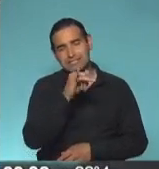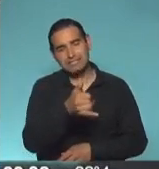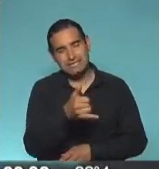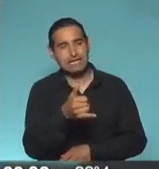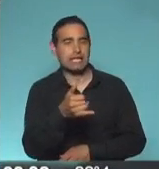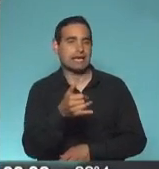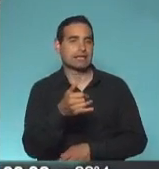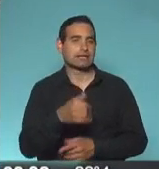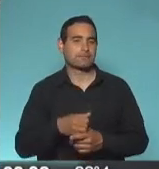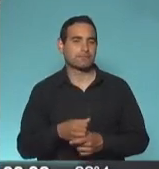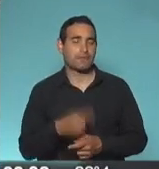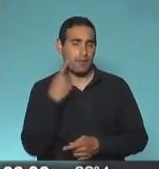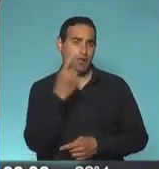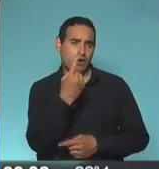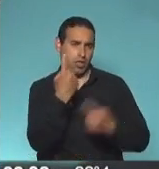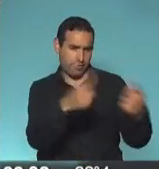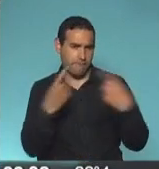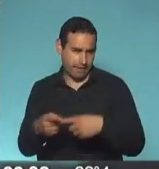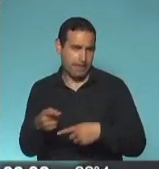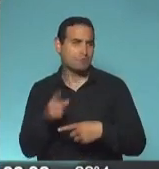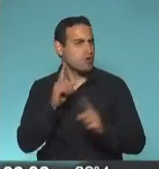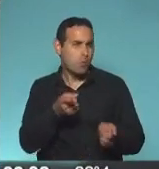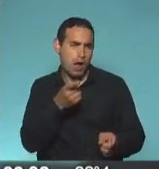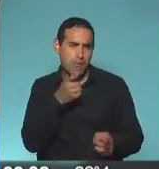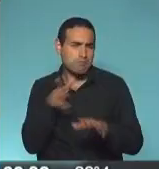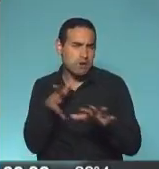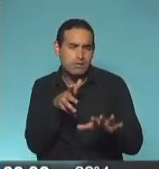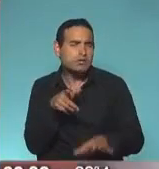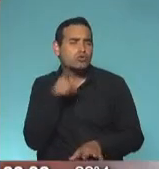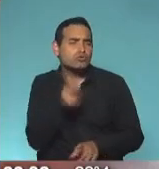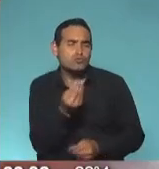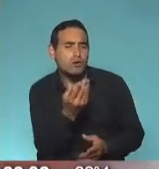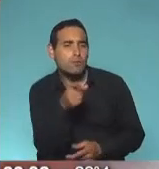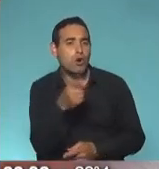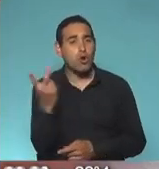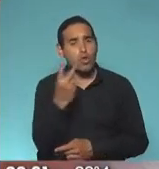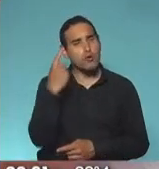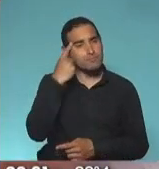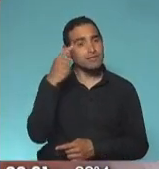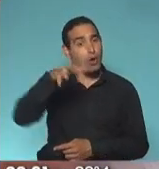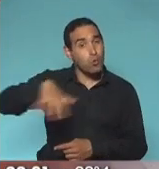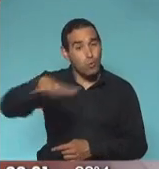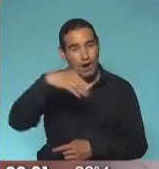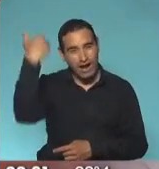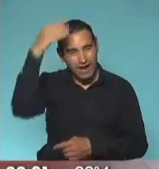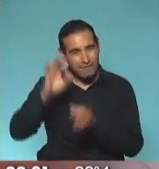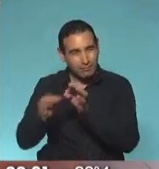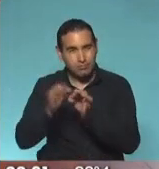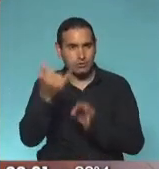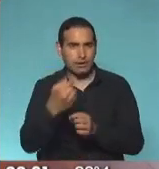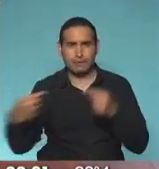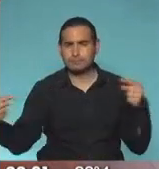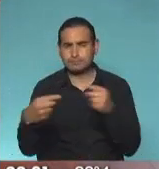de la retórica, la diferente retórica entre los dos, es lo mismo. Ellos creen que la zona de Medio Oriente es una zona donde hay odios